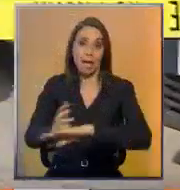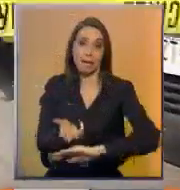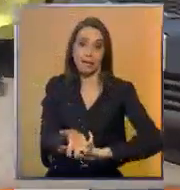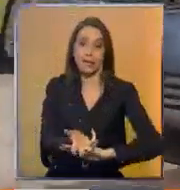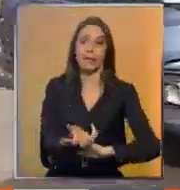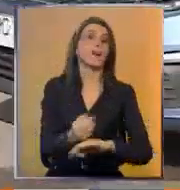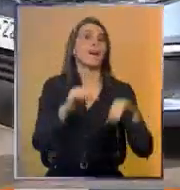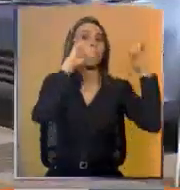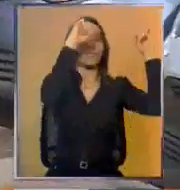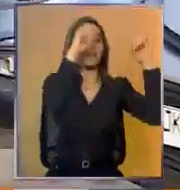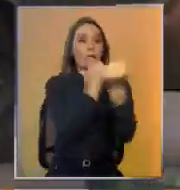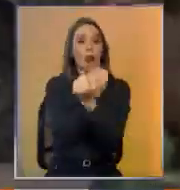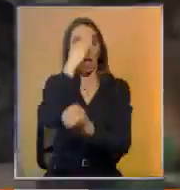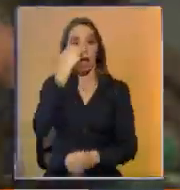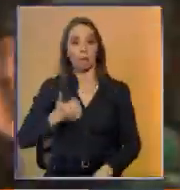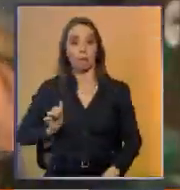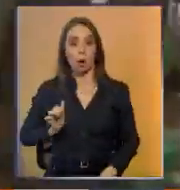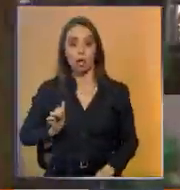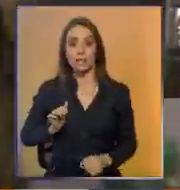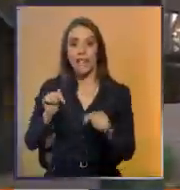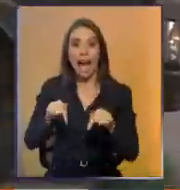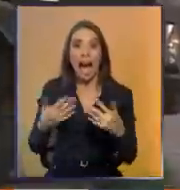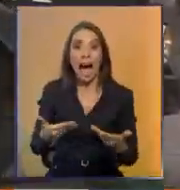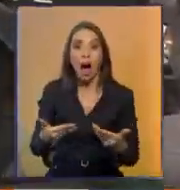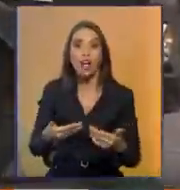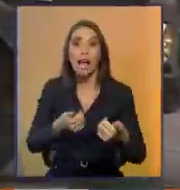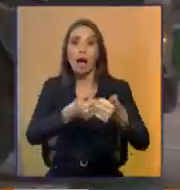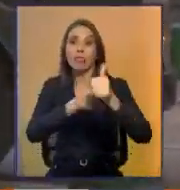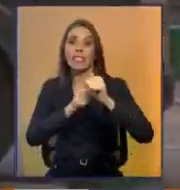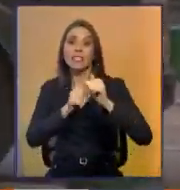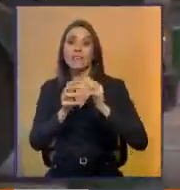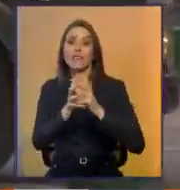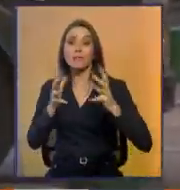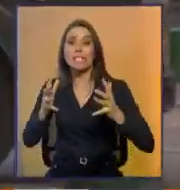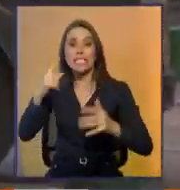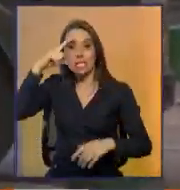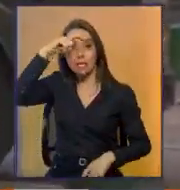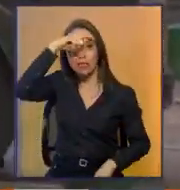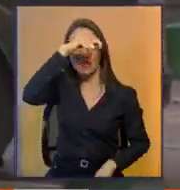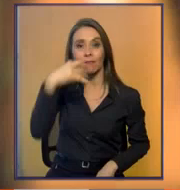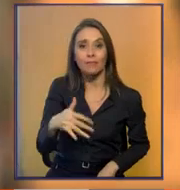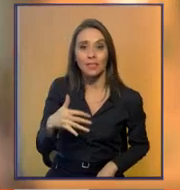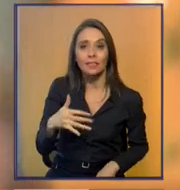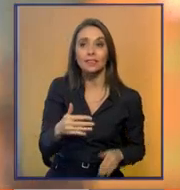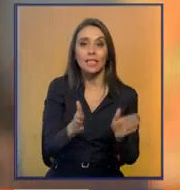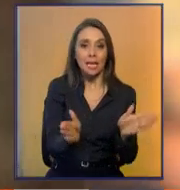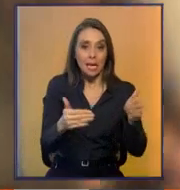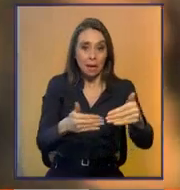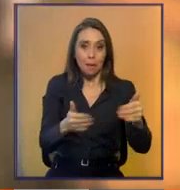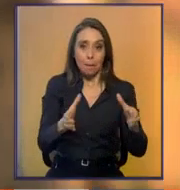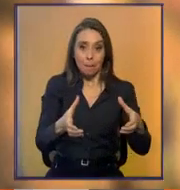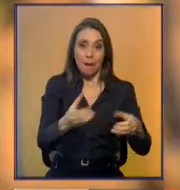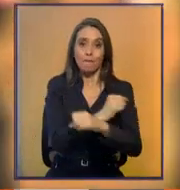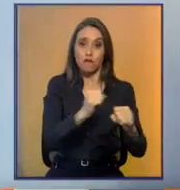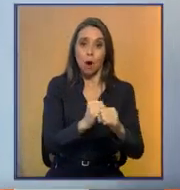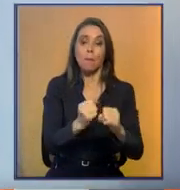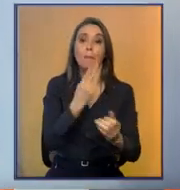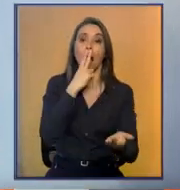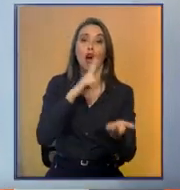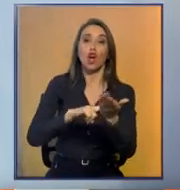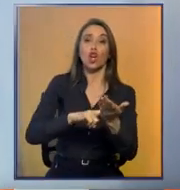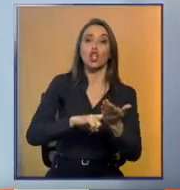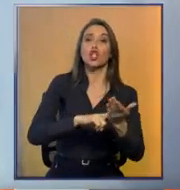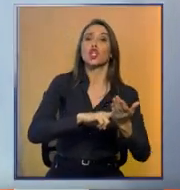fiscalía y las policías están ante un desafío que parece mucho más complejo. Los paquetes bombas enviados por correo hasta